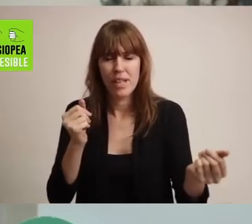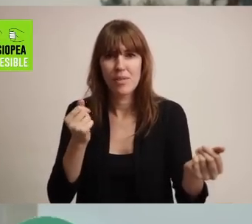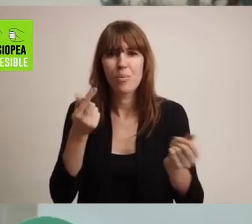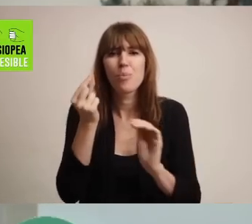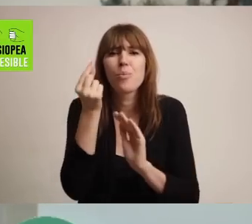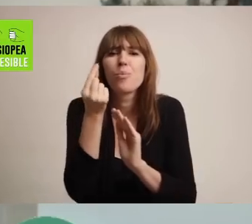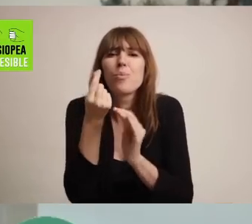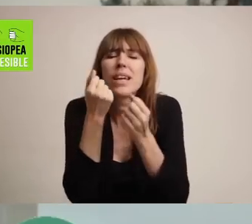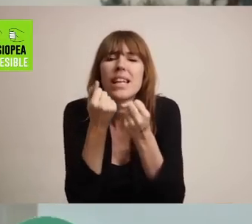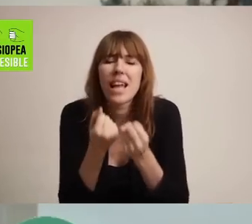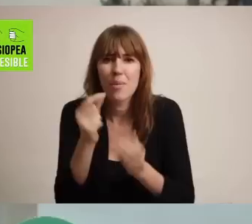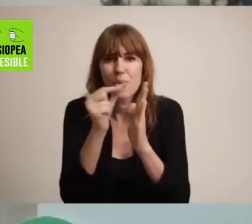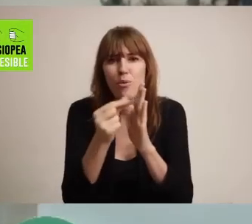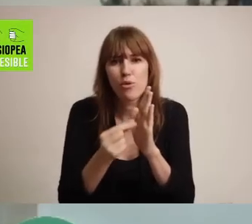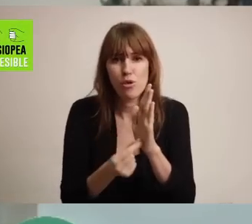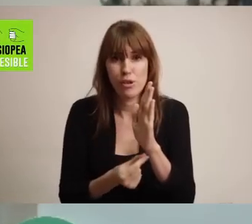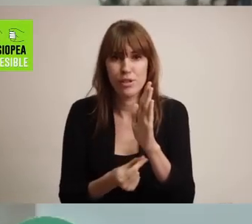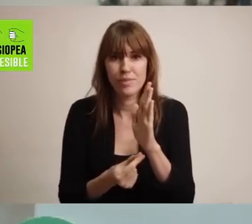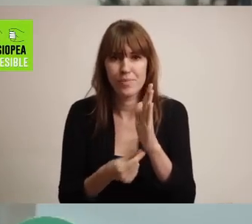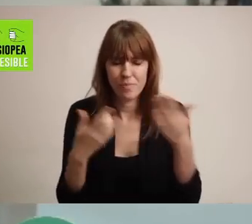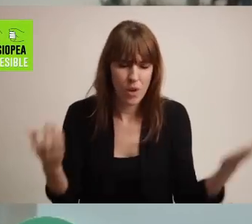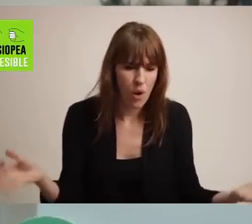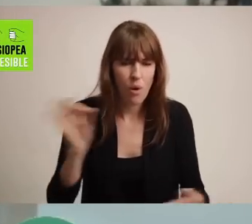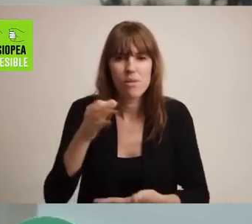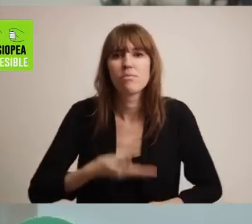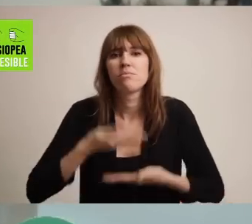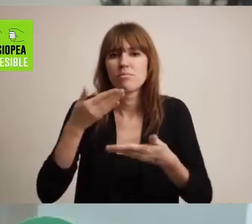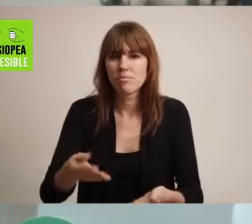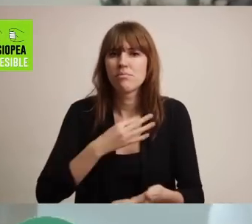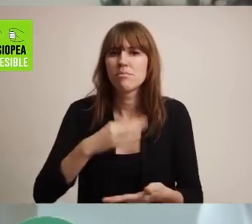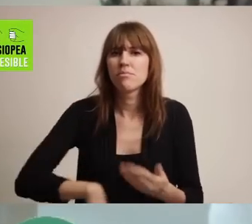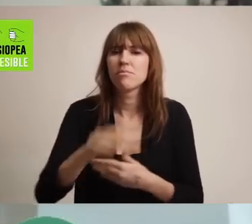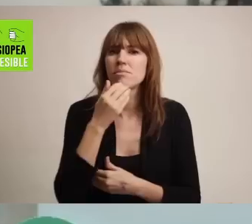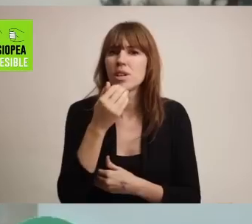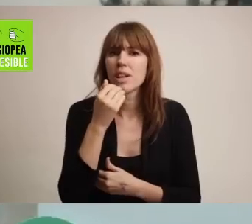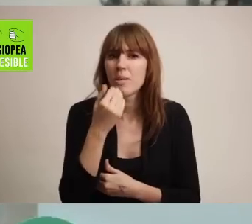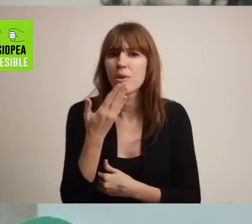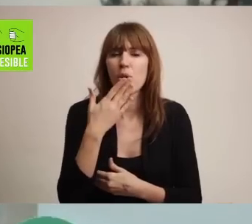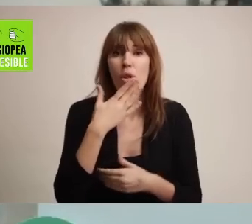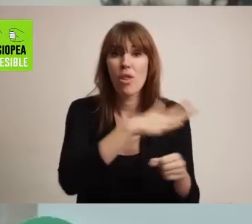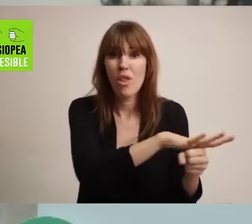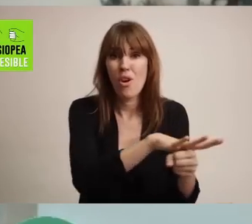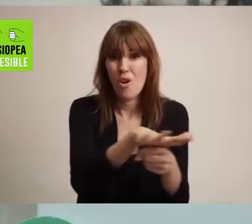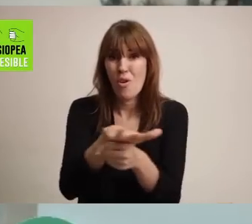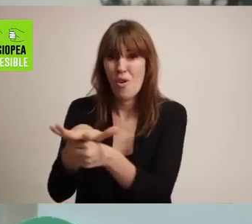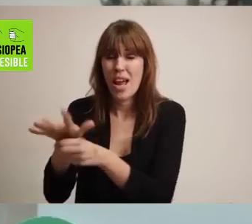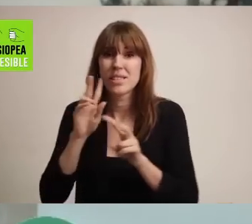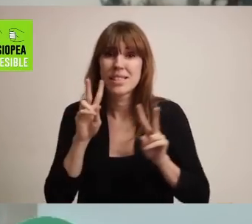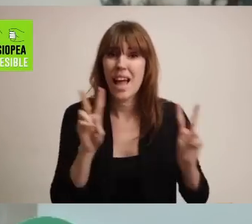puntos energéticos, podemos ayudar a que determinadas zonas sean activadas y